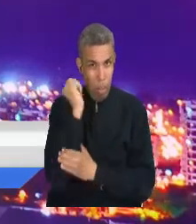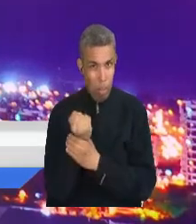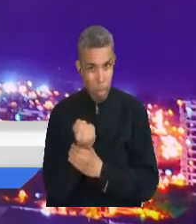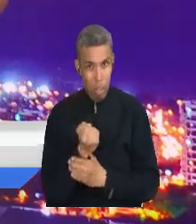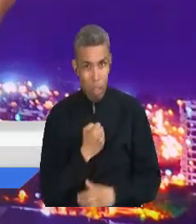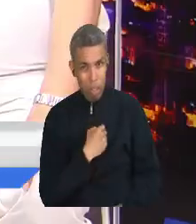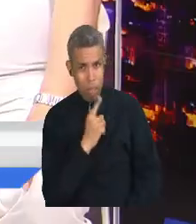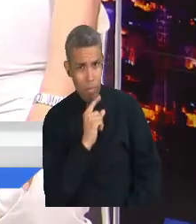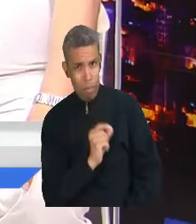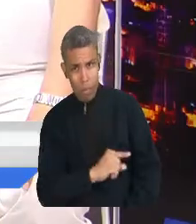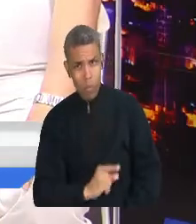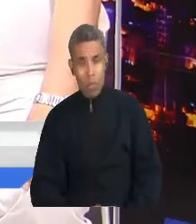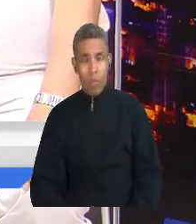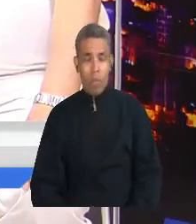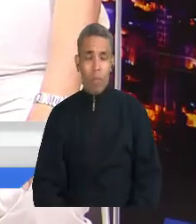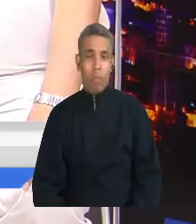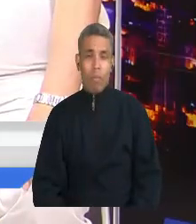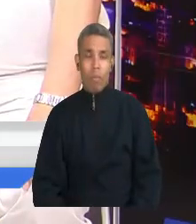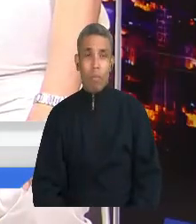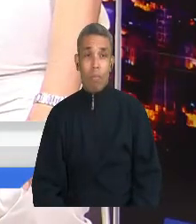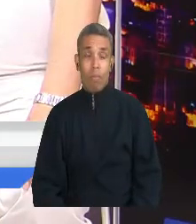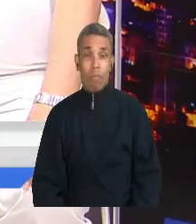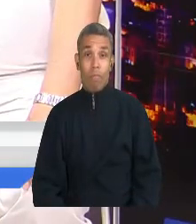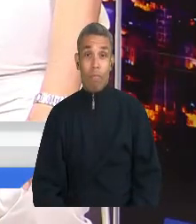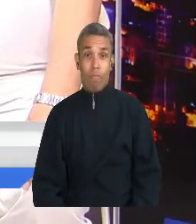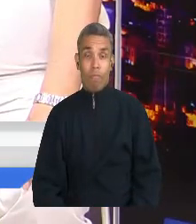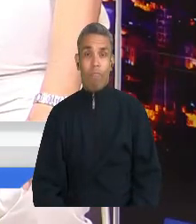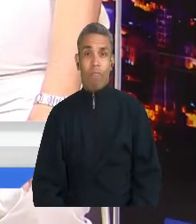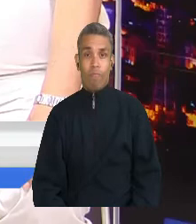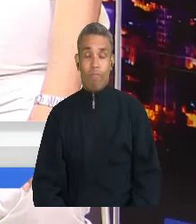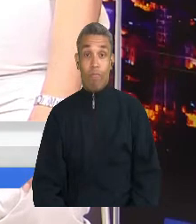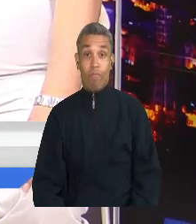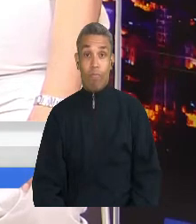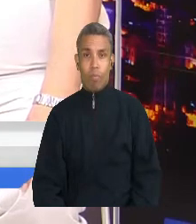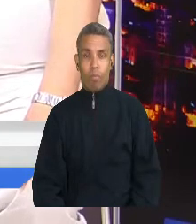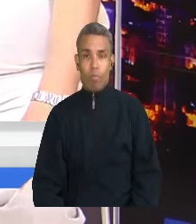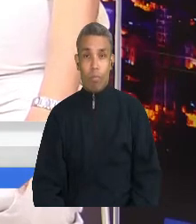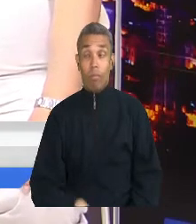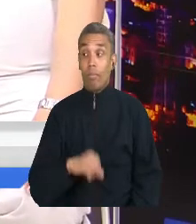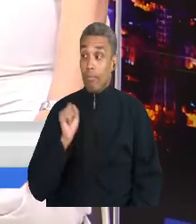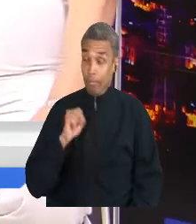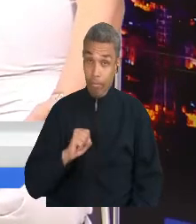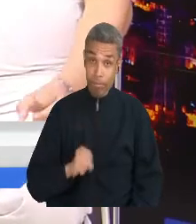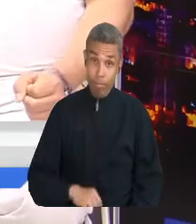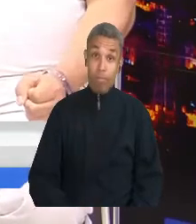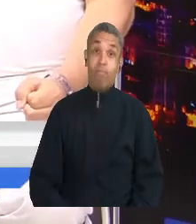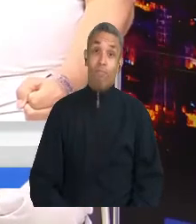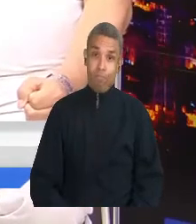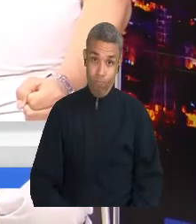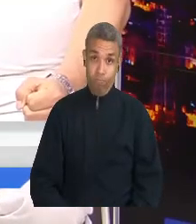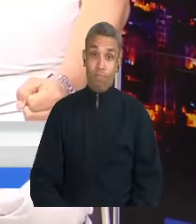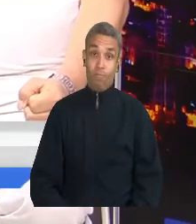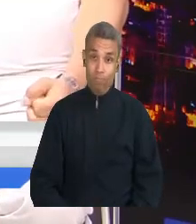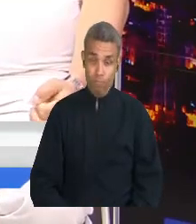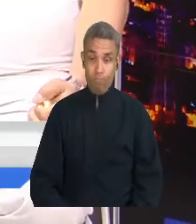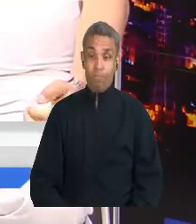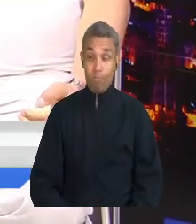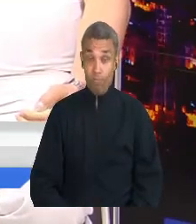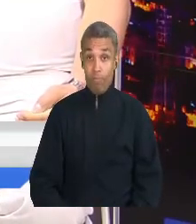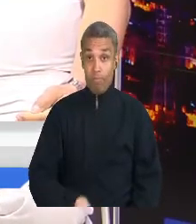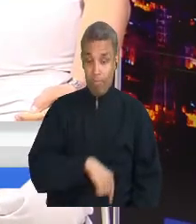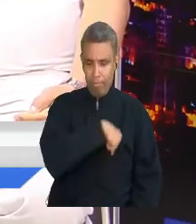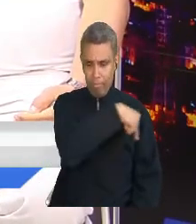del sector público. Sí, lógicamente, pues primero que todo es un festival de fomento, como le dije, tenemos que asumir costos